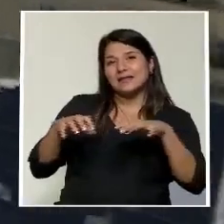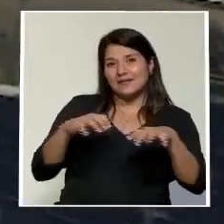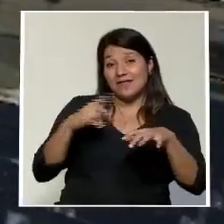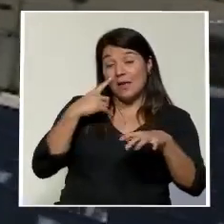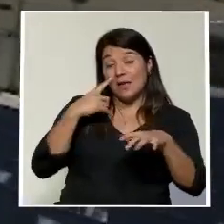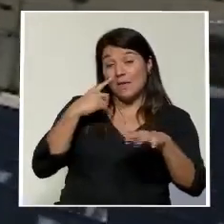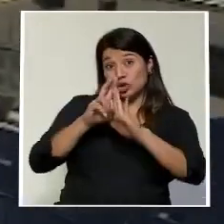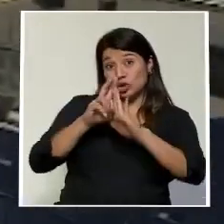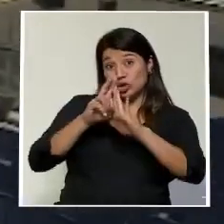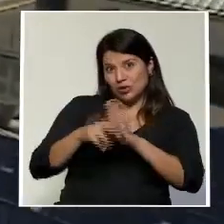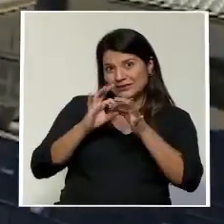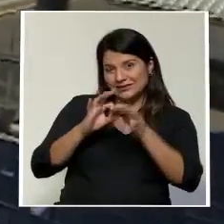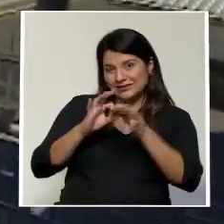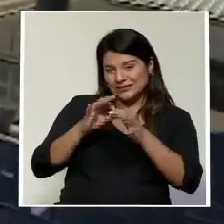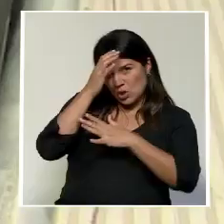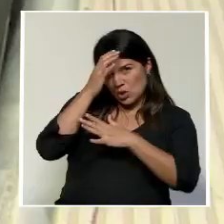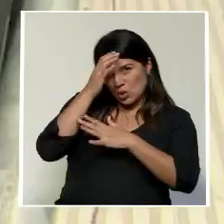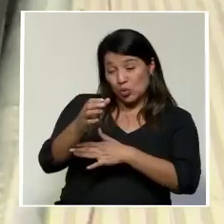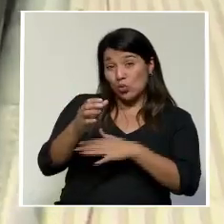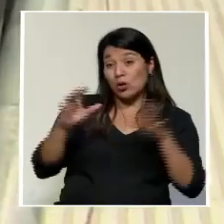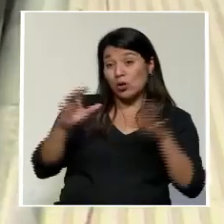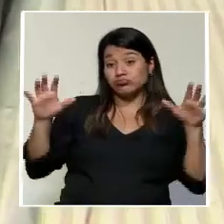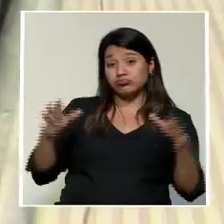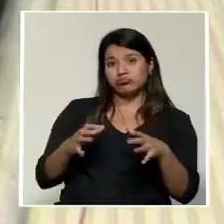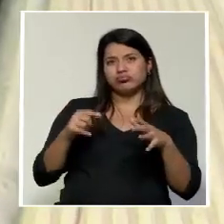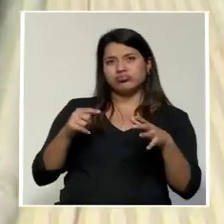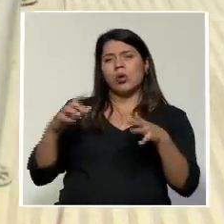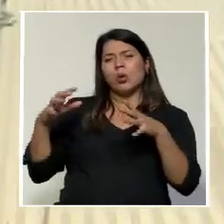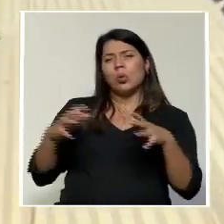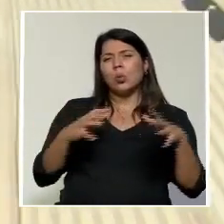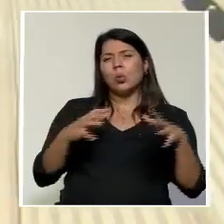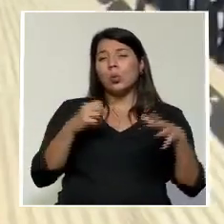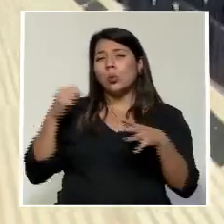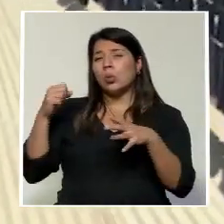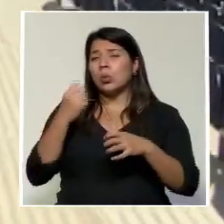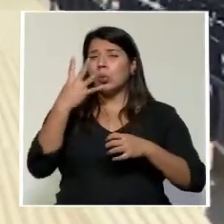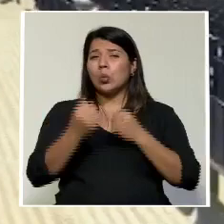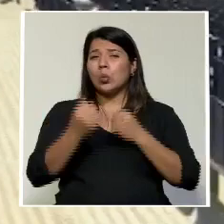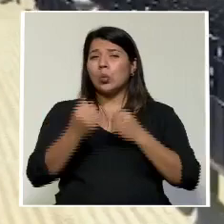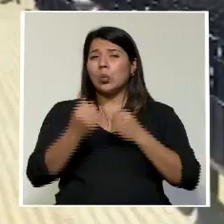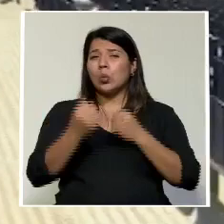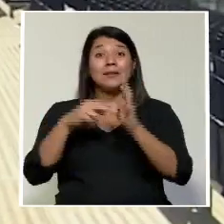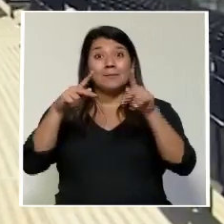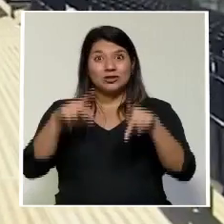previsto con la actuación de un coro de más de 2.000 personas reunidas para la ocasión